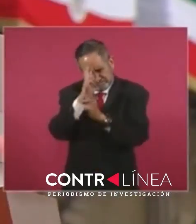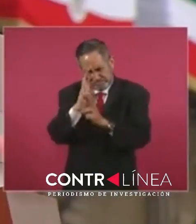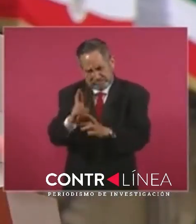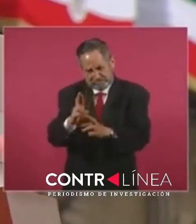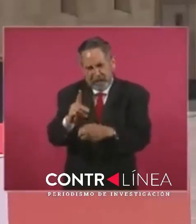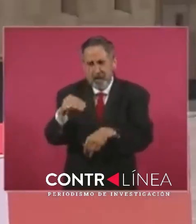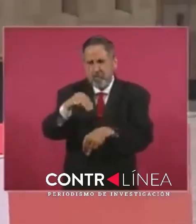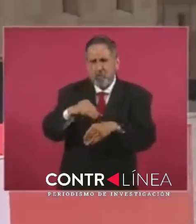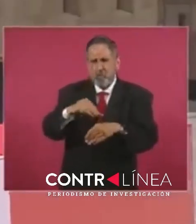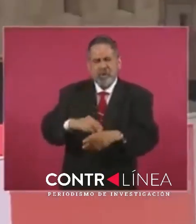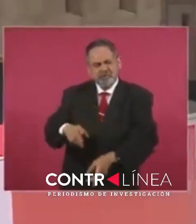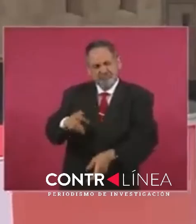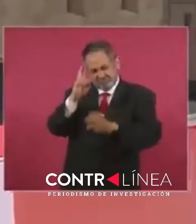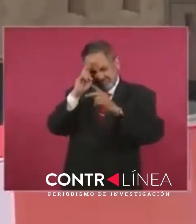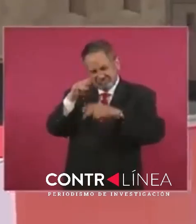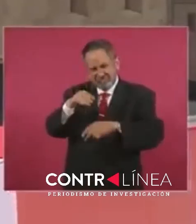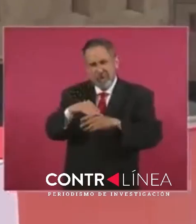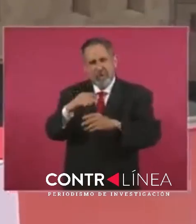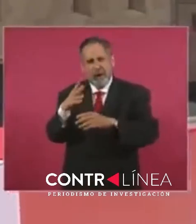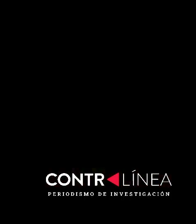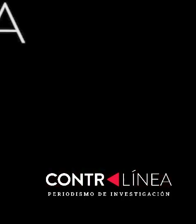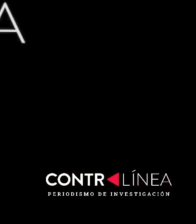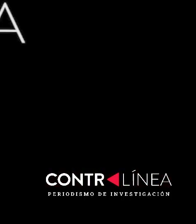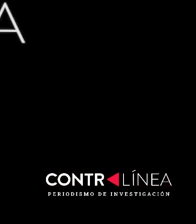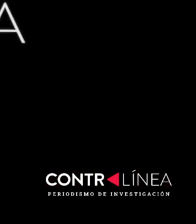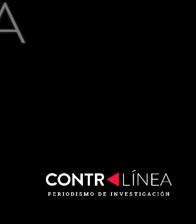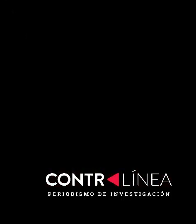un monumento, una escultura.